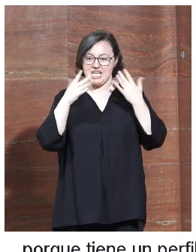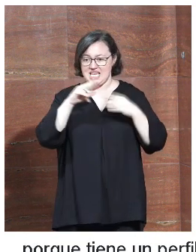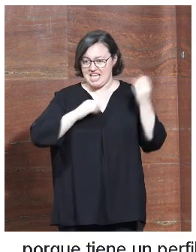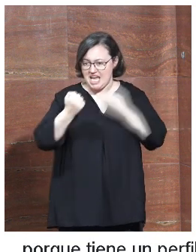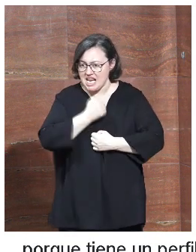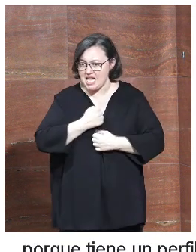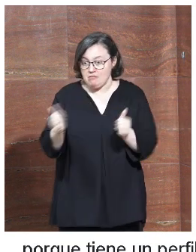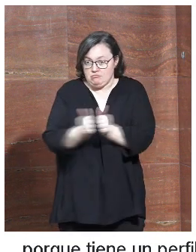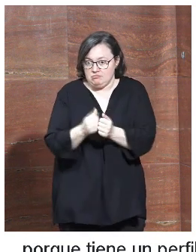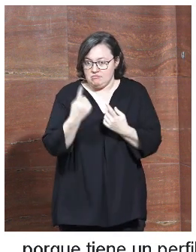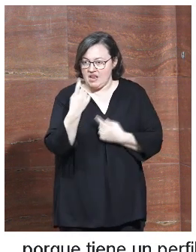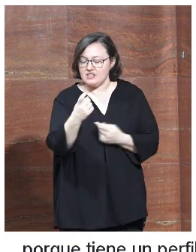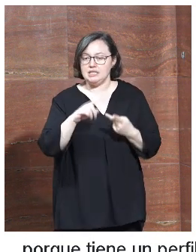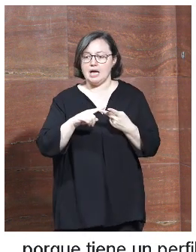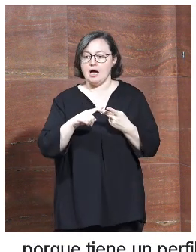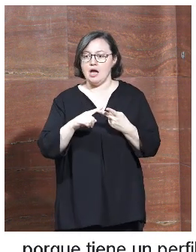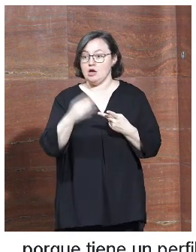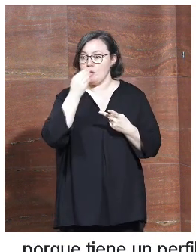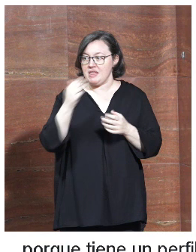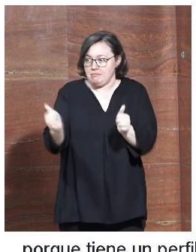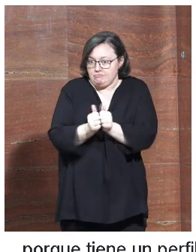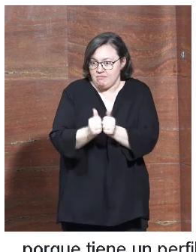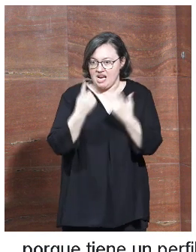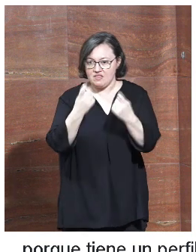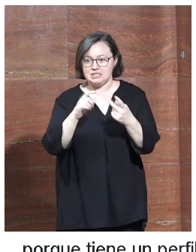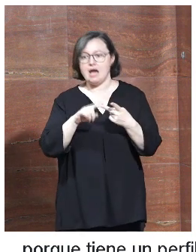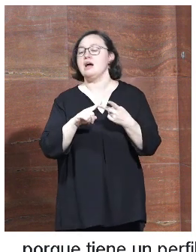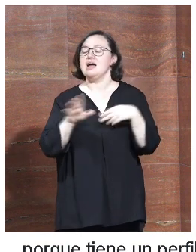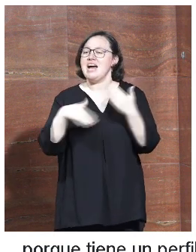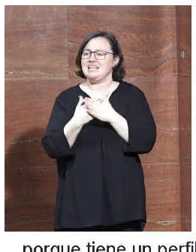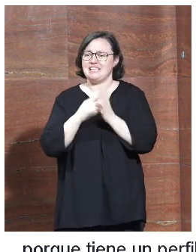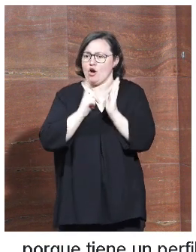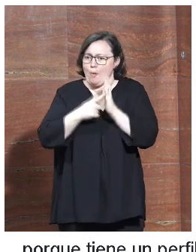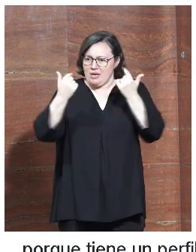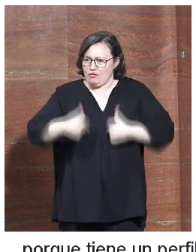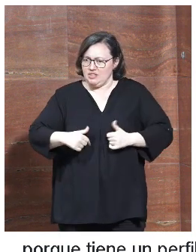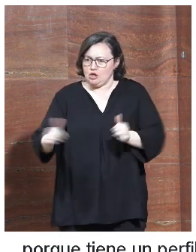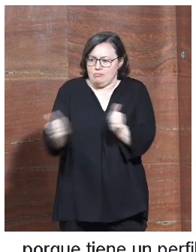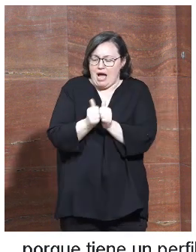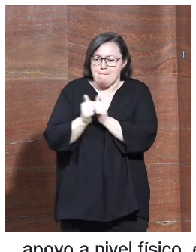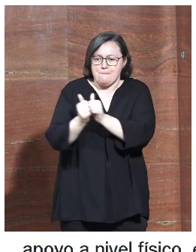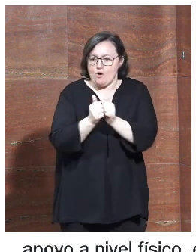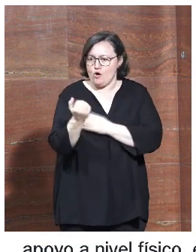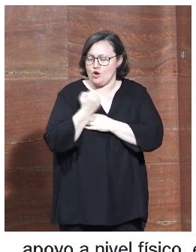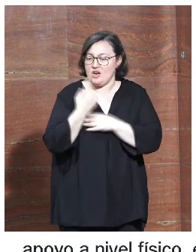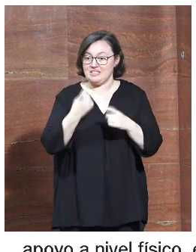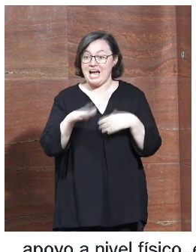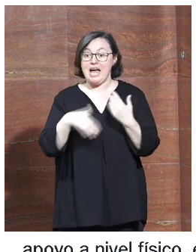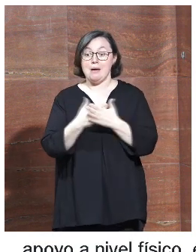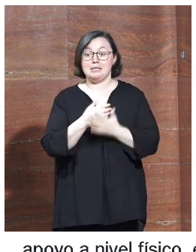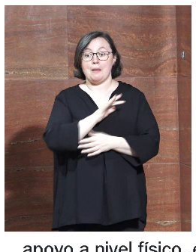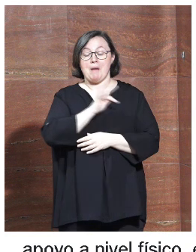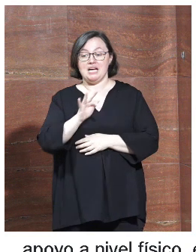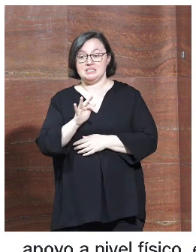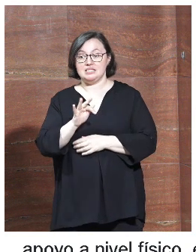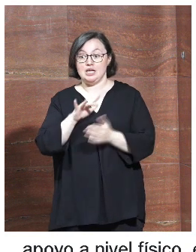que necesita apoyo para alimentarse, que necesita apoyo absolutamente para todo y a la vez, en el